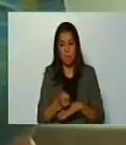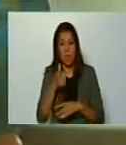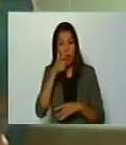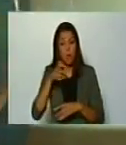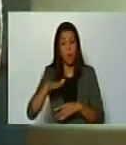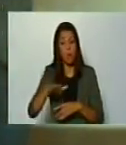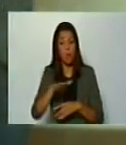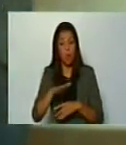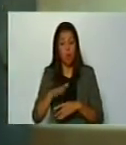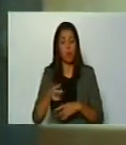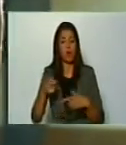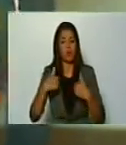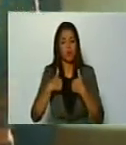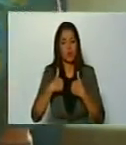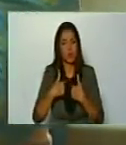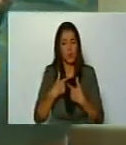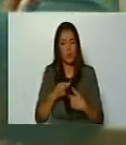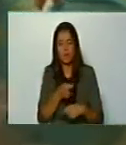de este país.